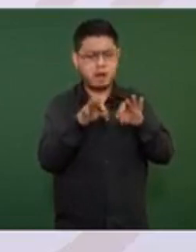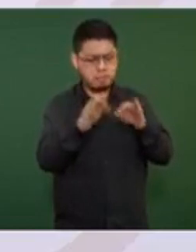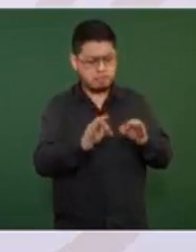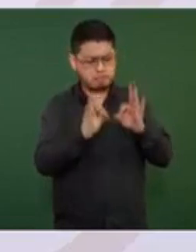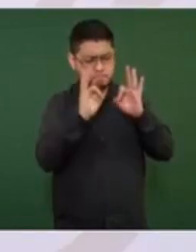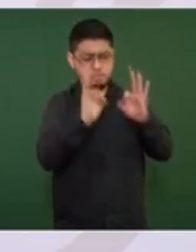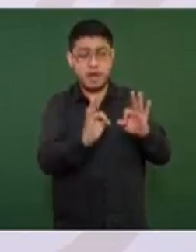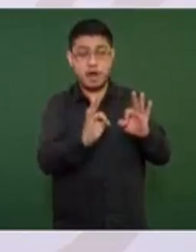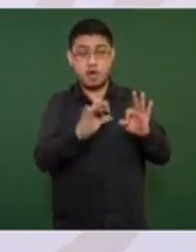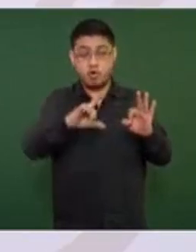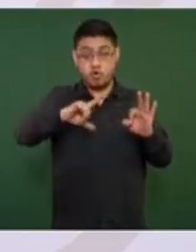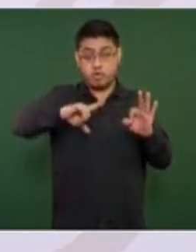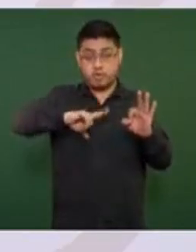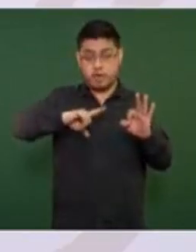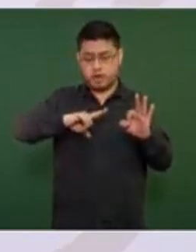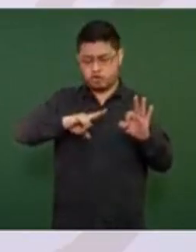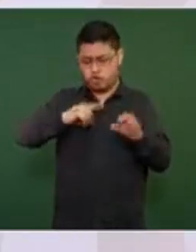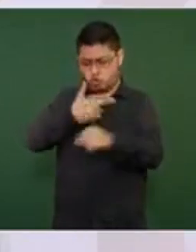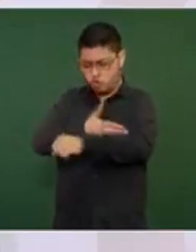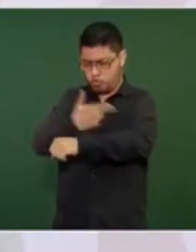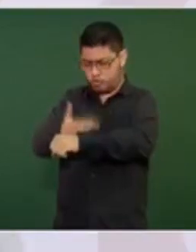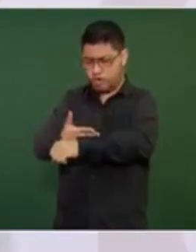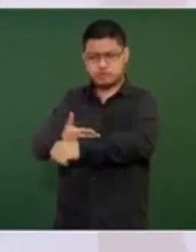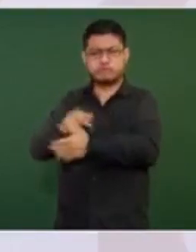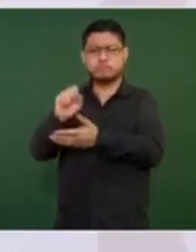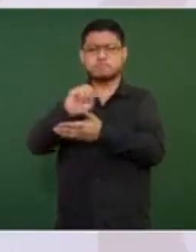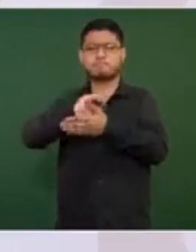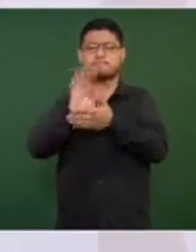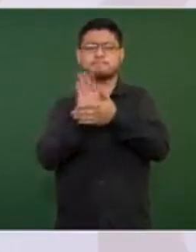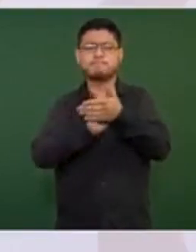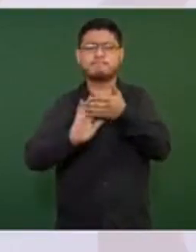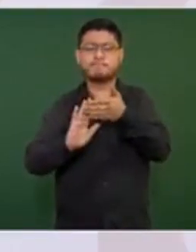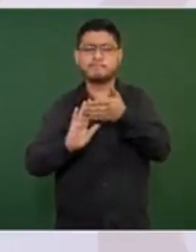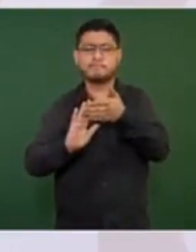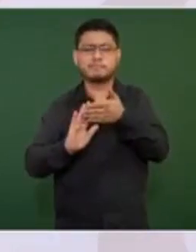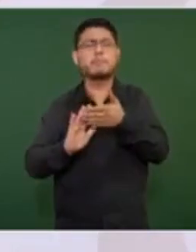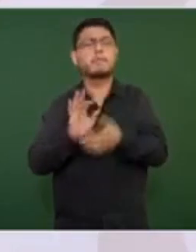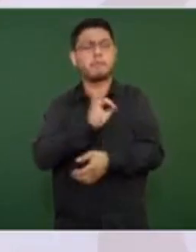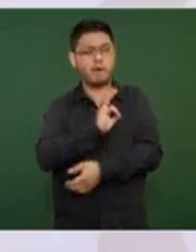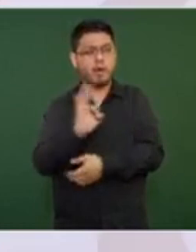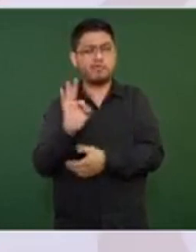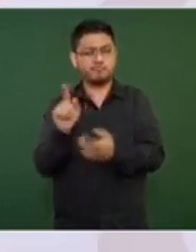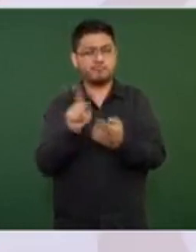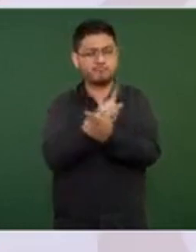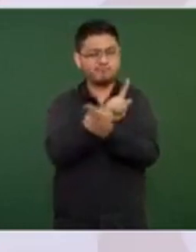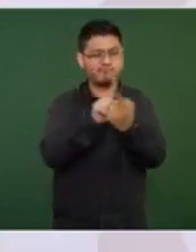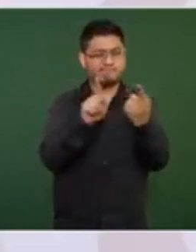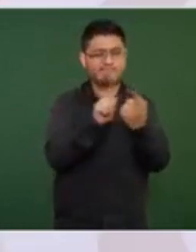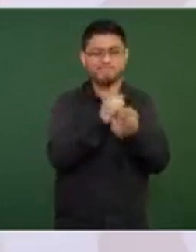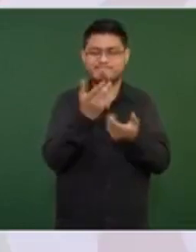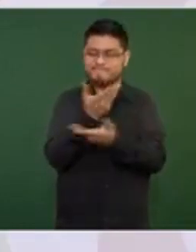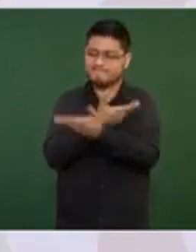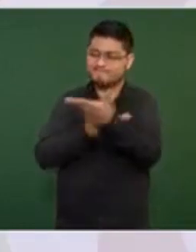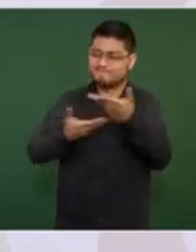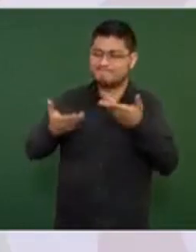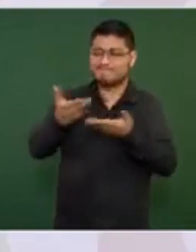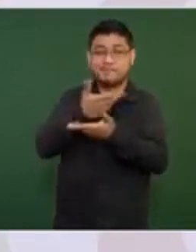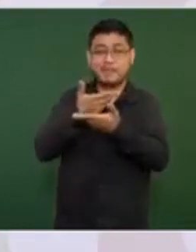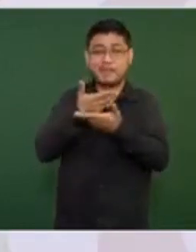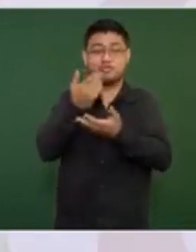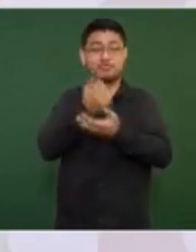y con un gobierno honesto y austero, es posible convivir en una